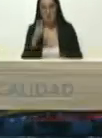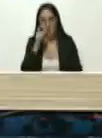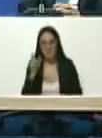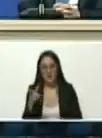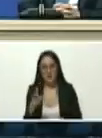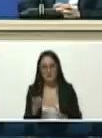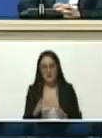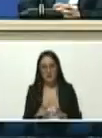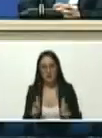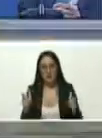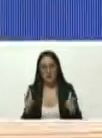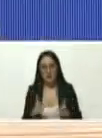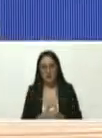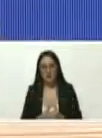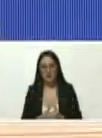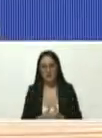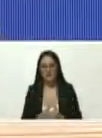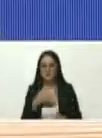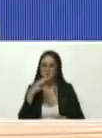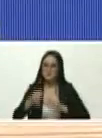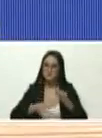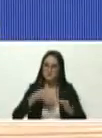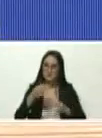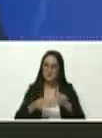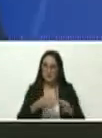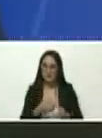Algaiz. Le estaba explicando,